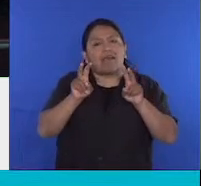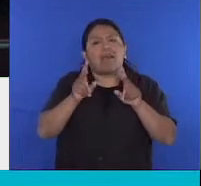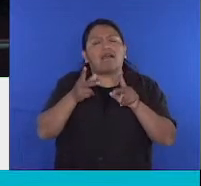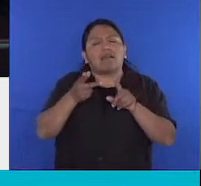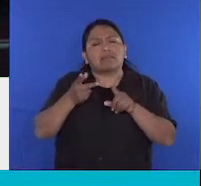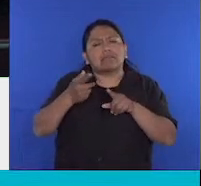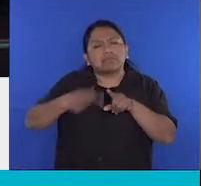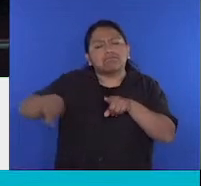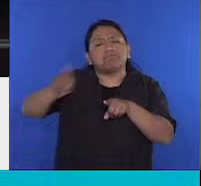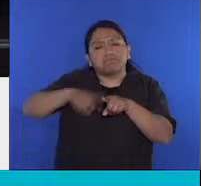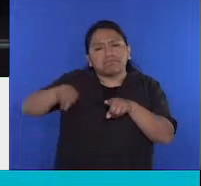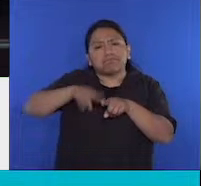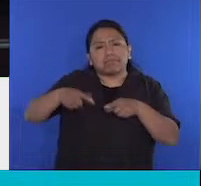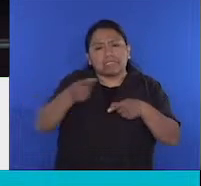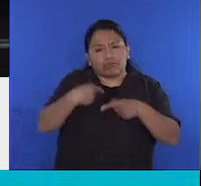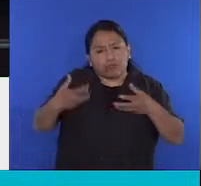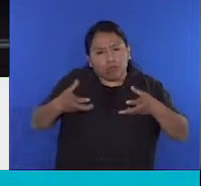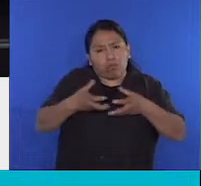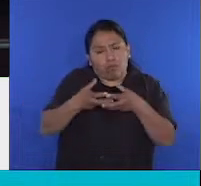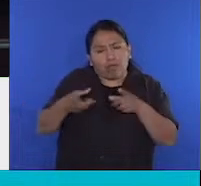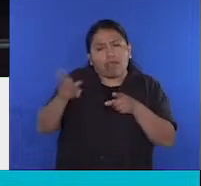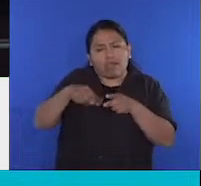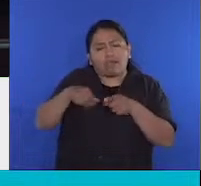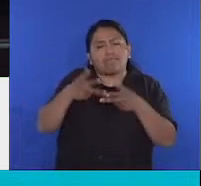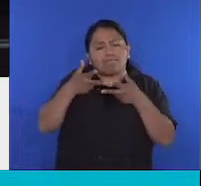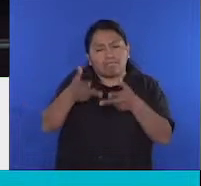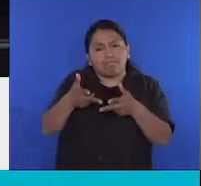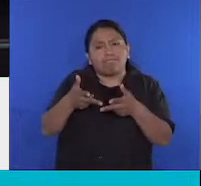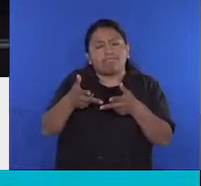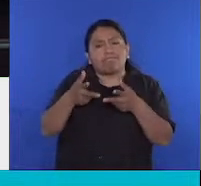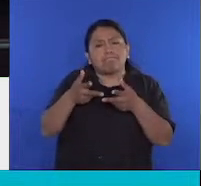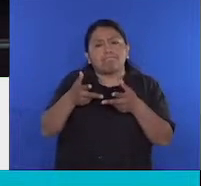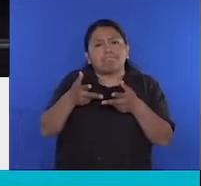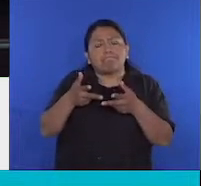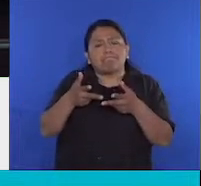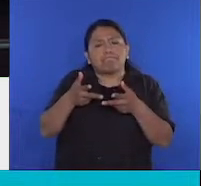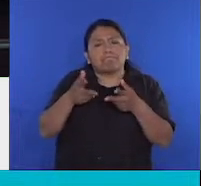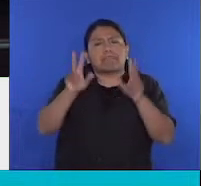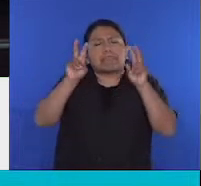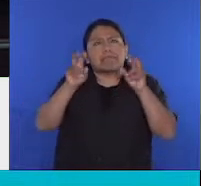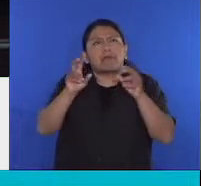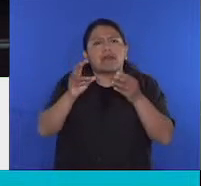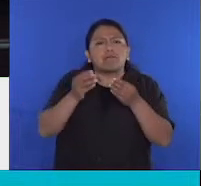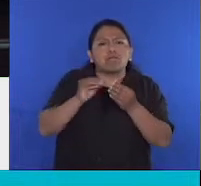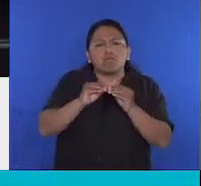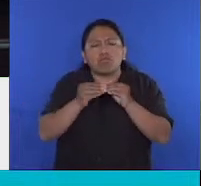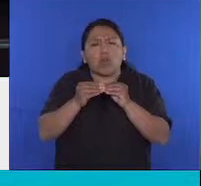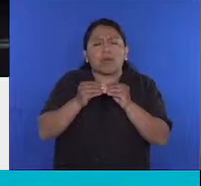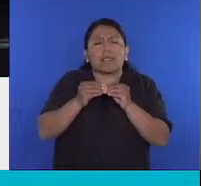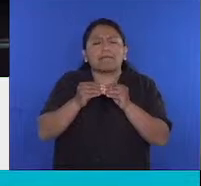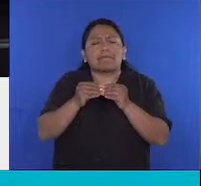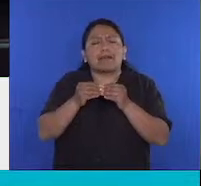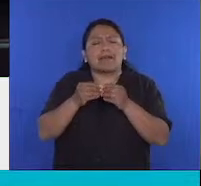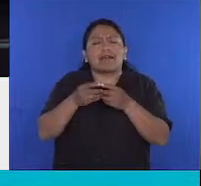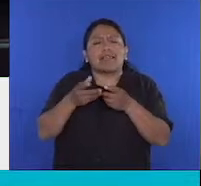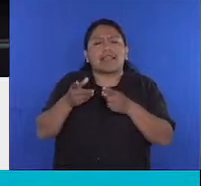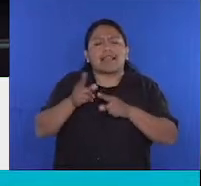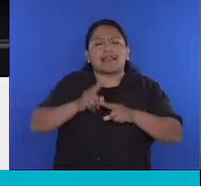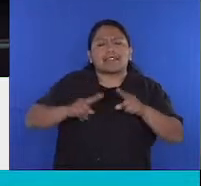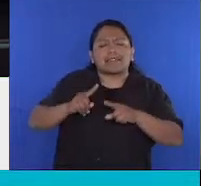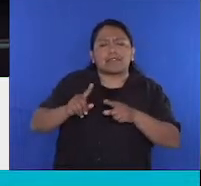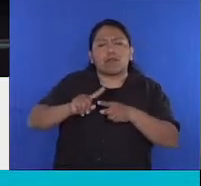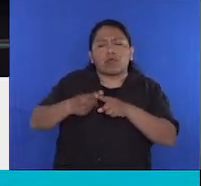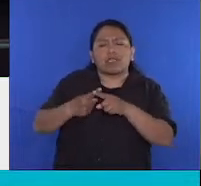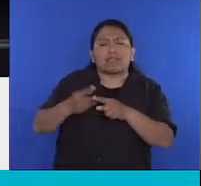y que tiene que ver con un problema que arrastra la dirigencia política del país desde hace décadas y que